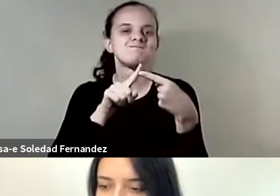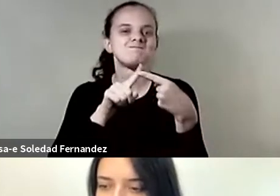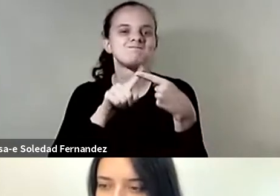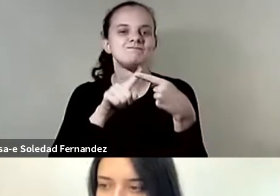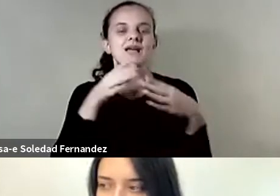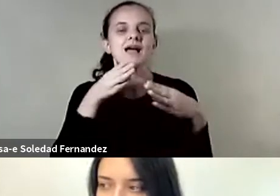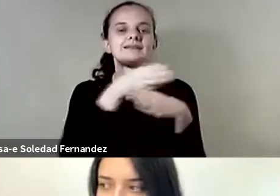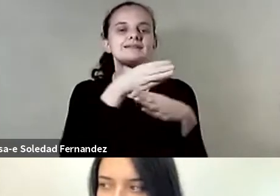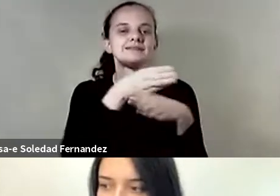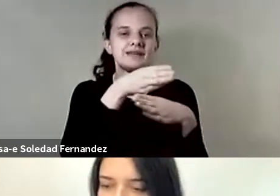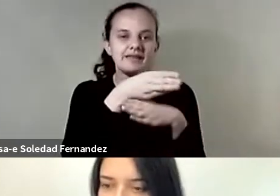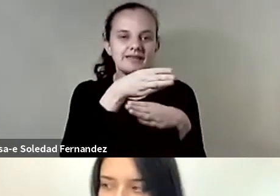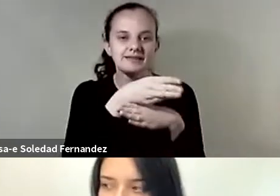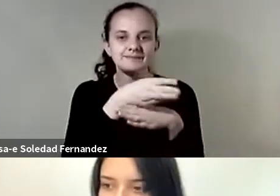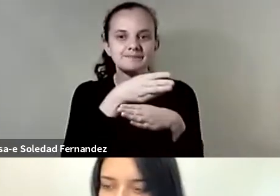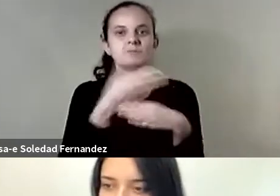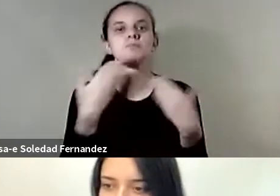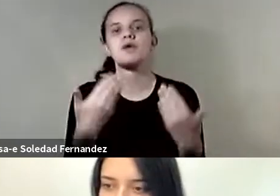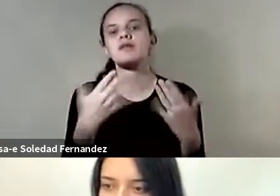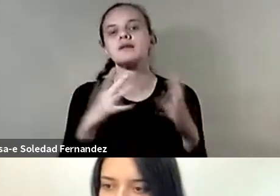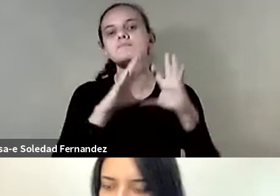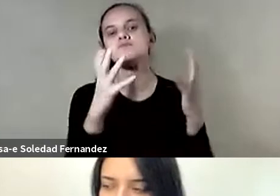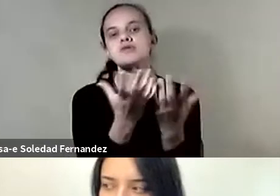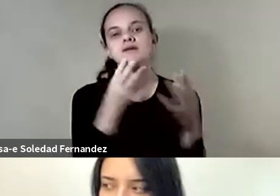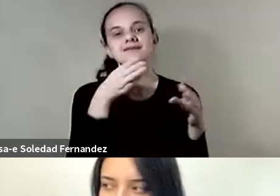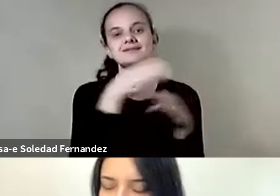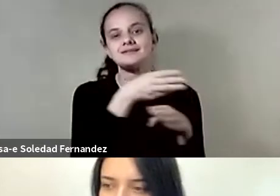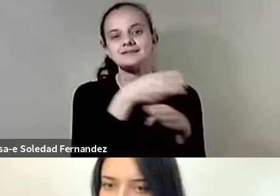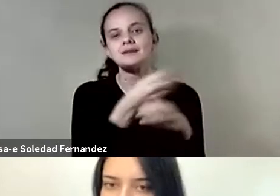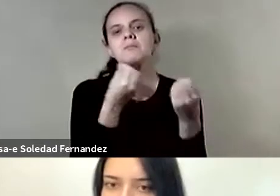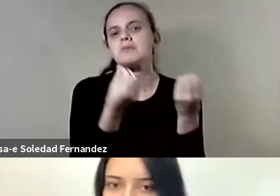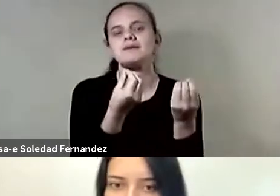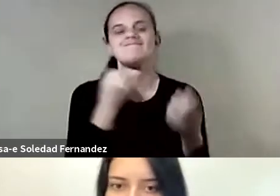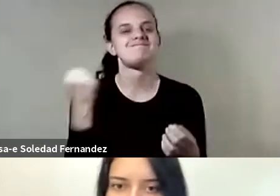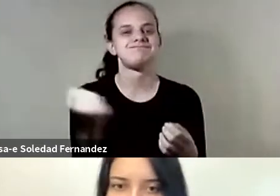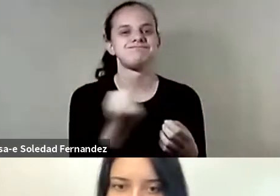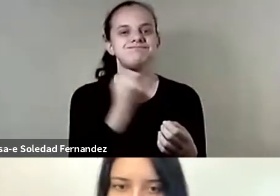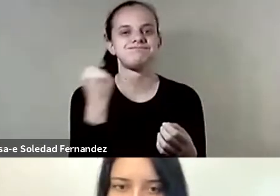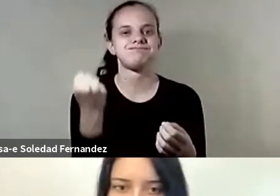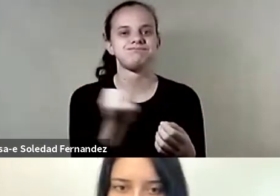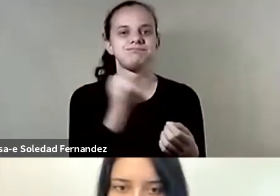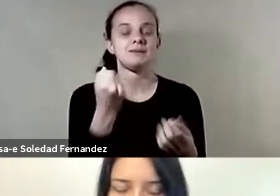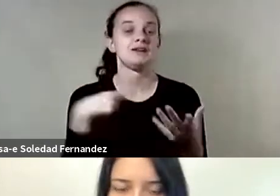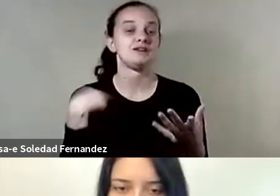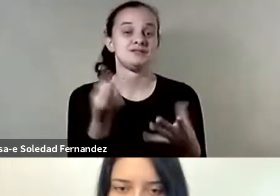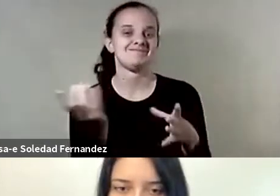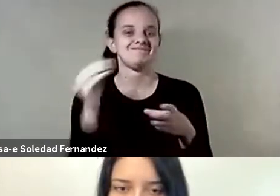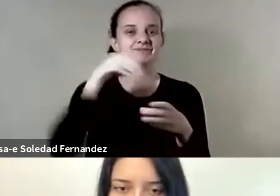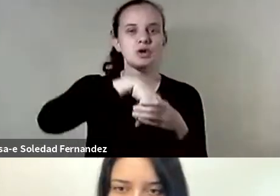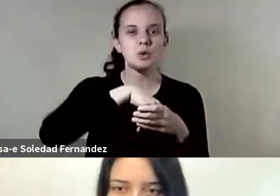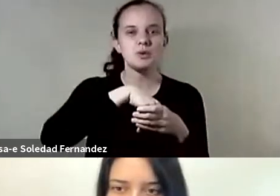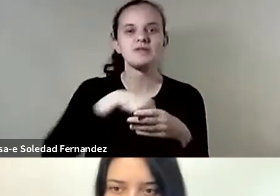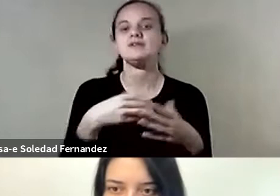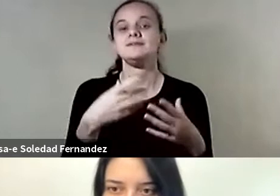accesibilidad. Poder tener un mundo accesible es algo muy importante, nos ayuda a estar incluidos cuando entramos